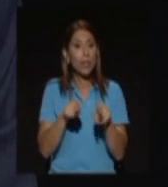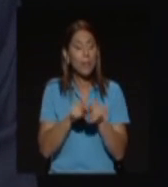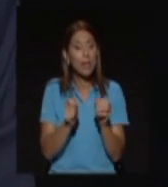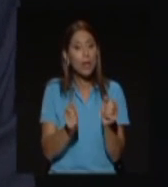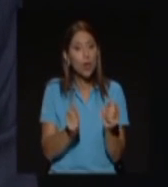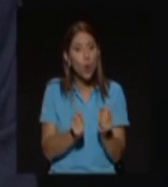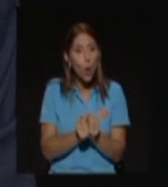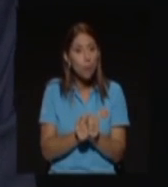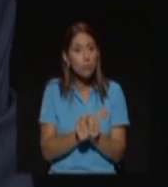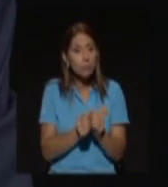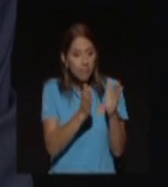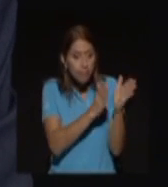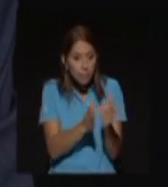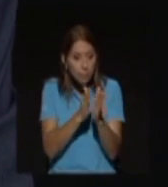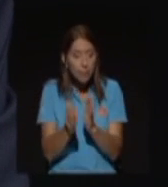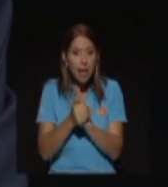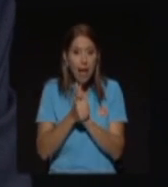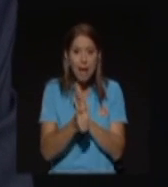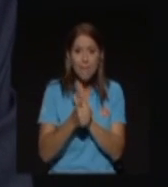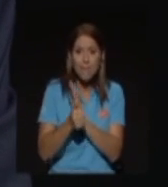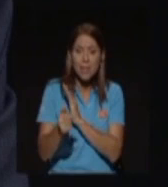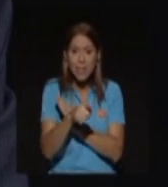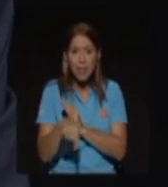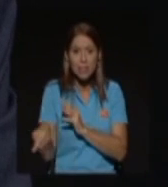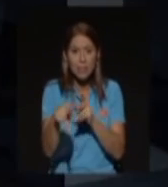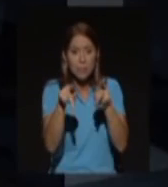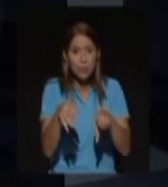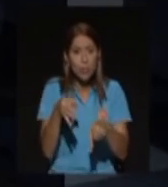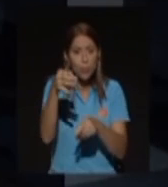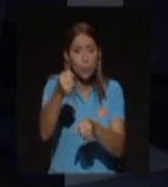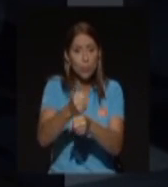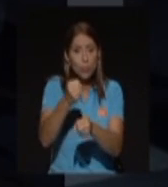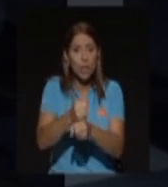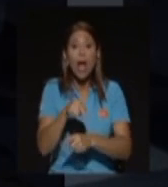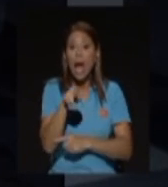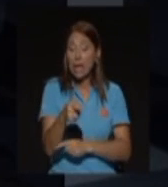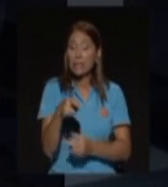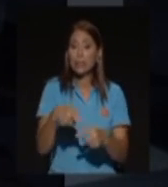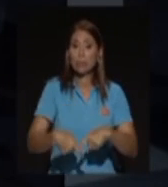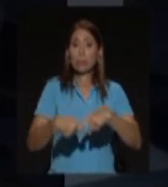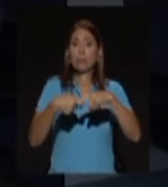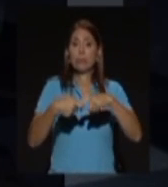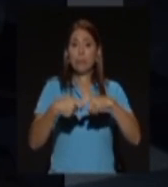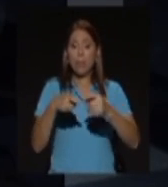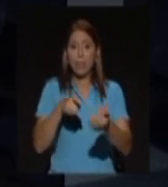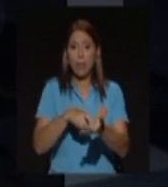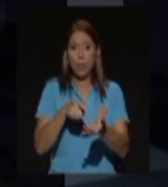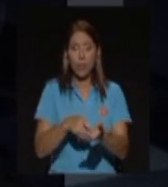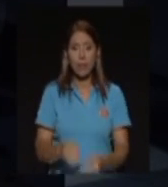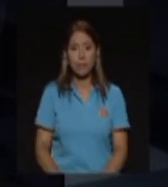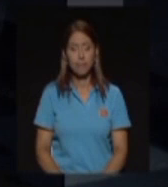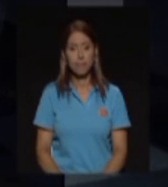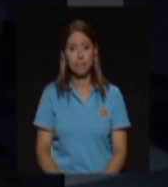las habilidades y destrezas de la fuerza de trabajo. Ahí tenemos una deuda pendiente.